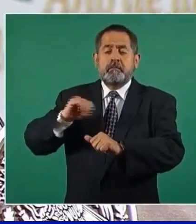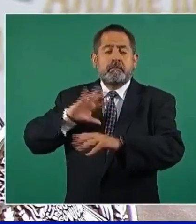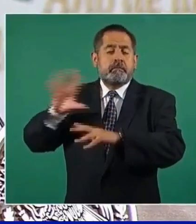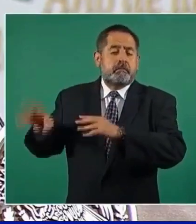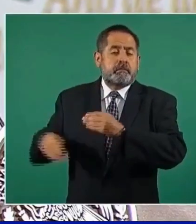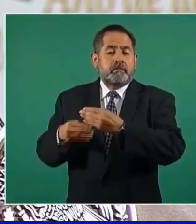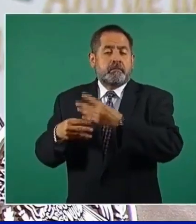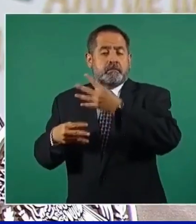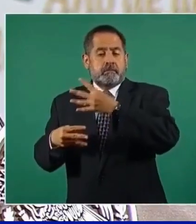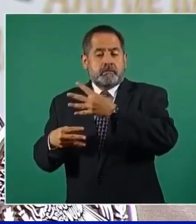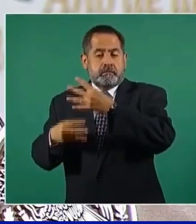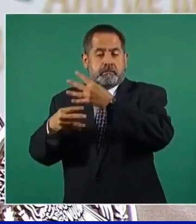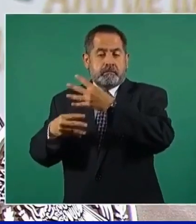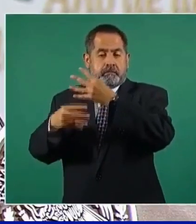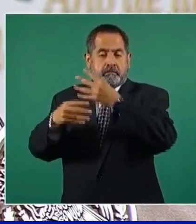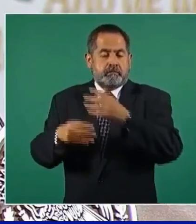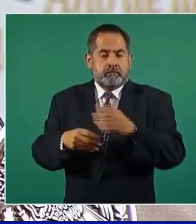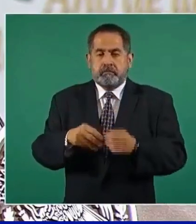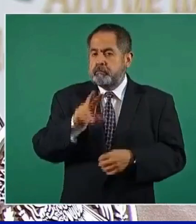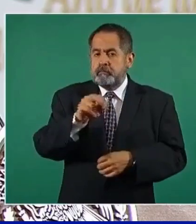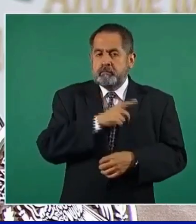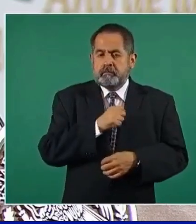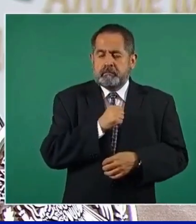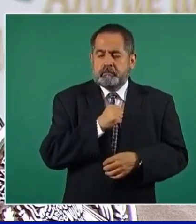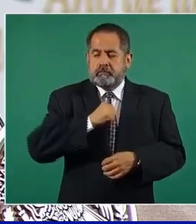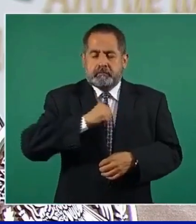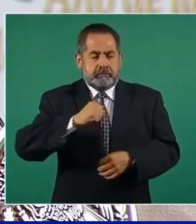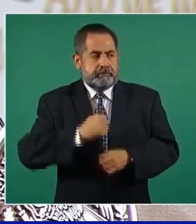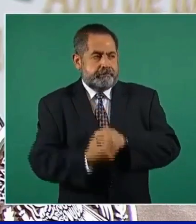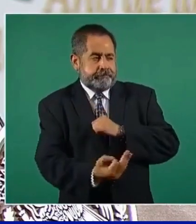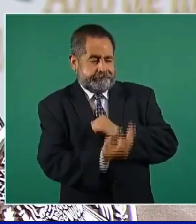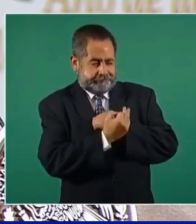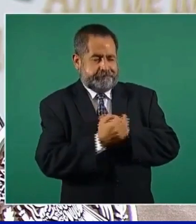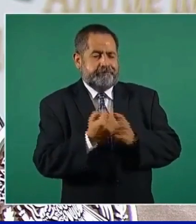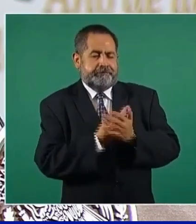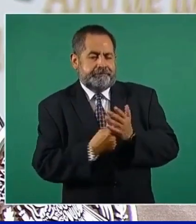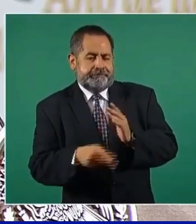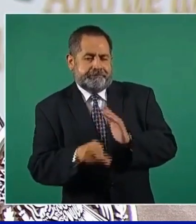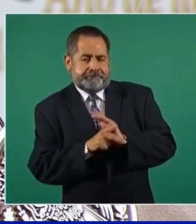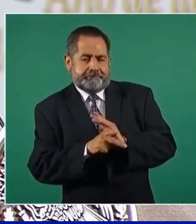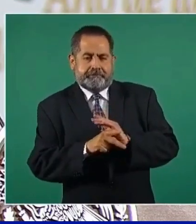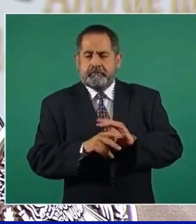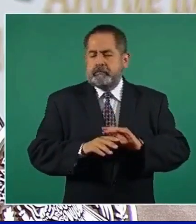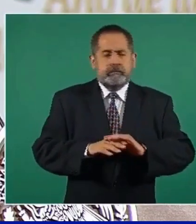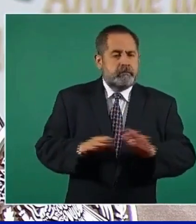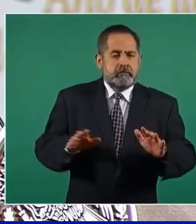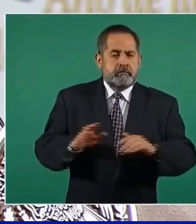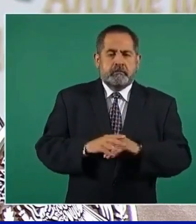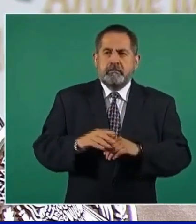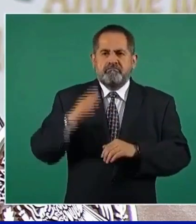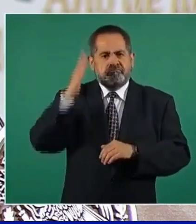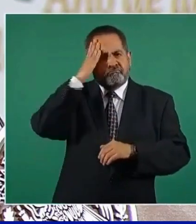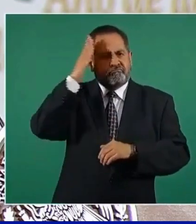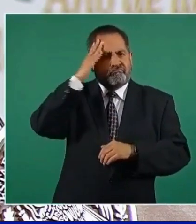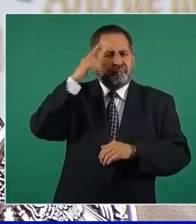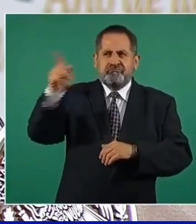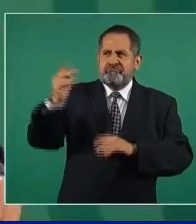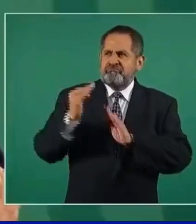Nada de que yo soy palanca porque estoy muy cerca de los